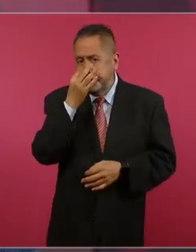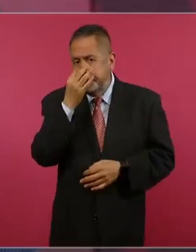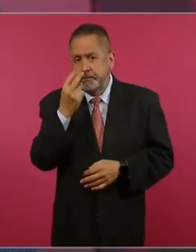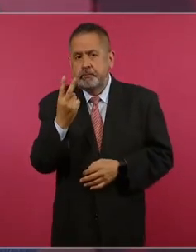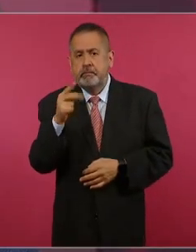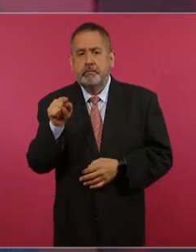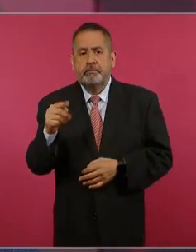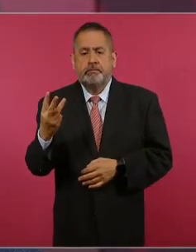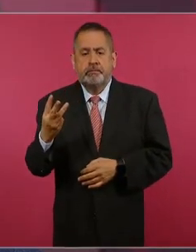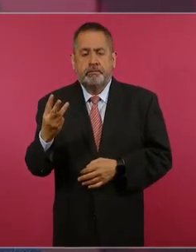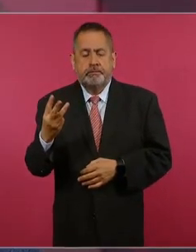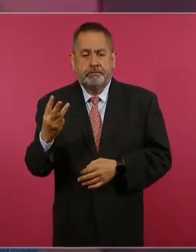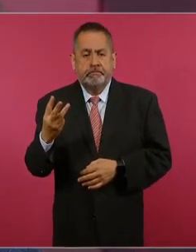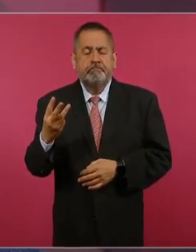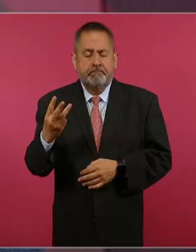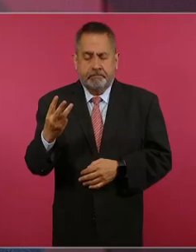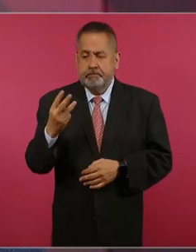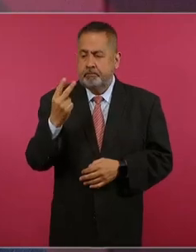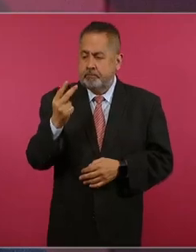2.3.